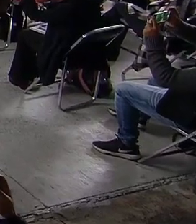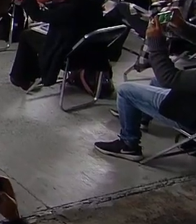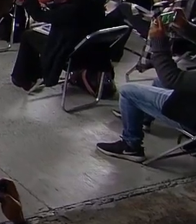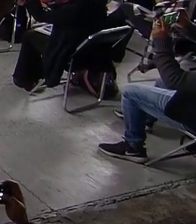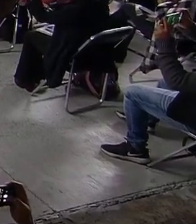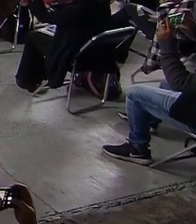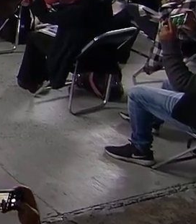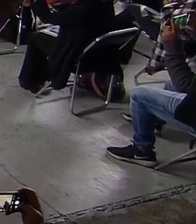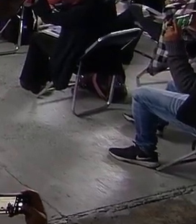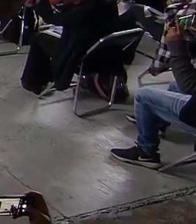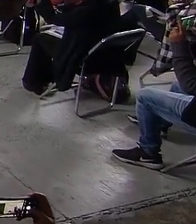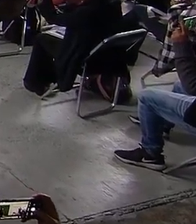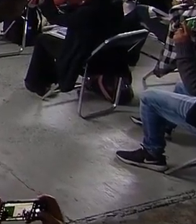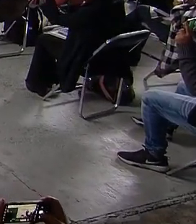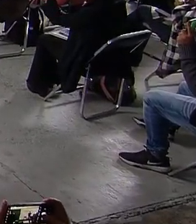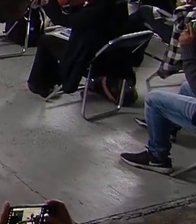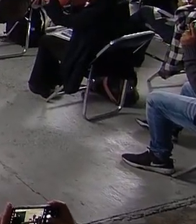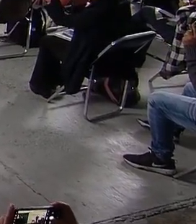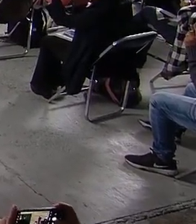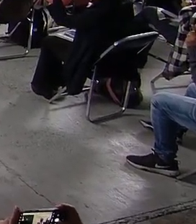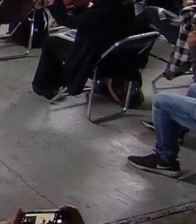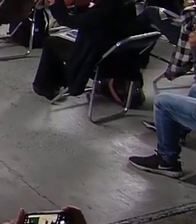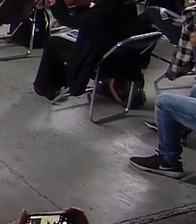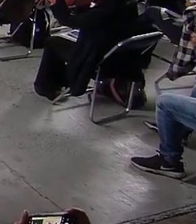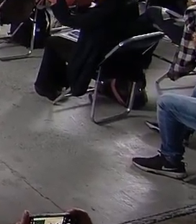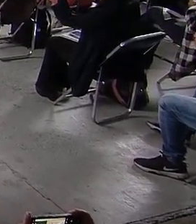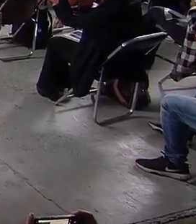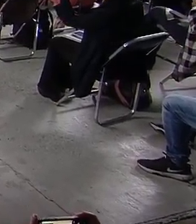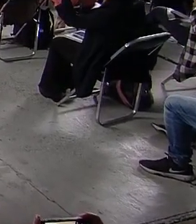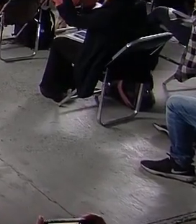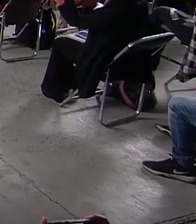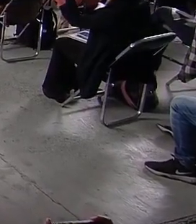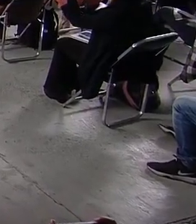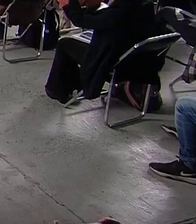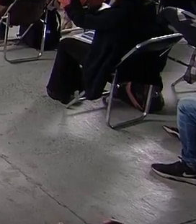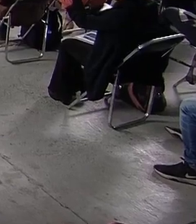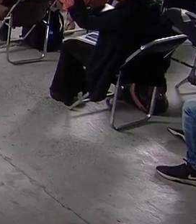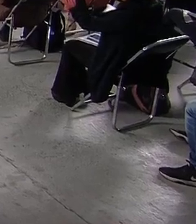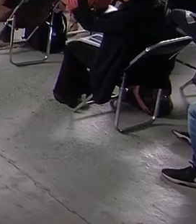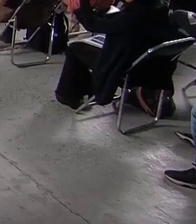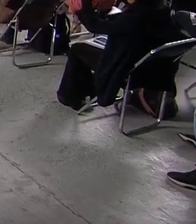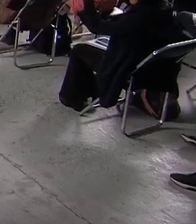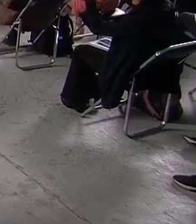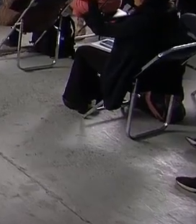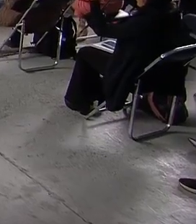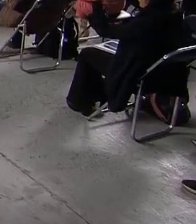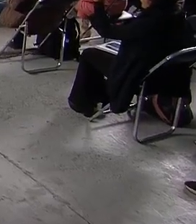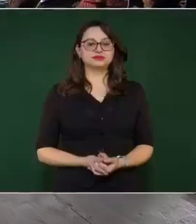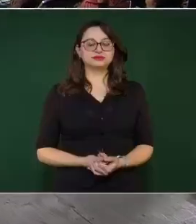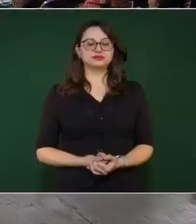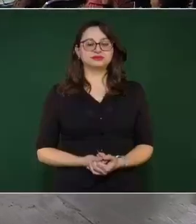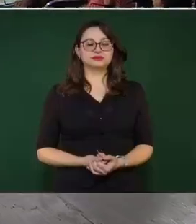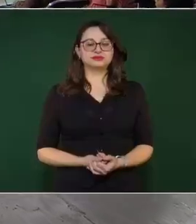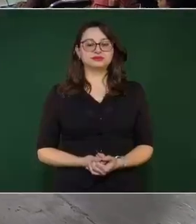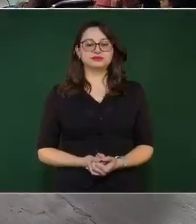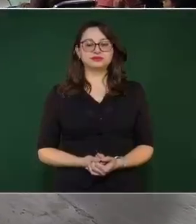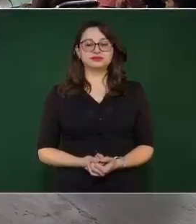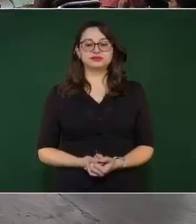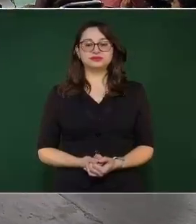Bueno, pues nos da muchísimo gusto estar aquí en Querétaro.